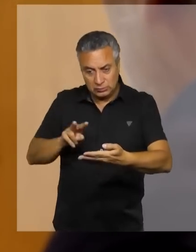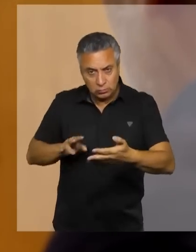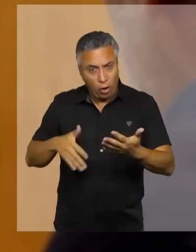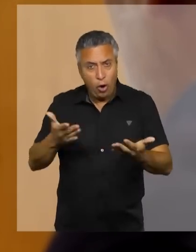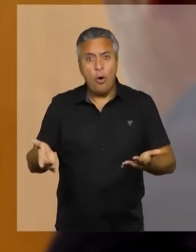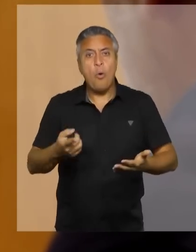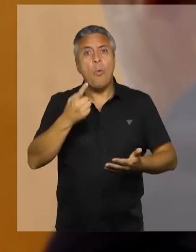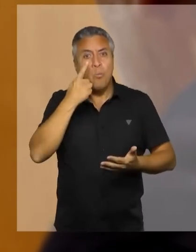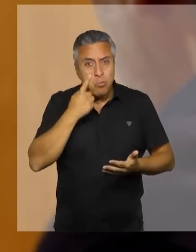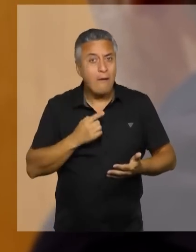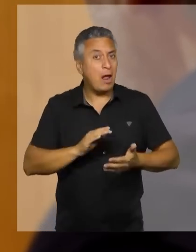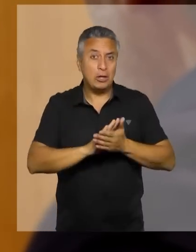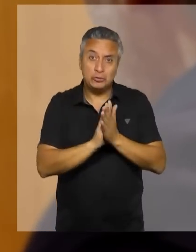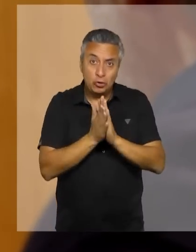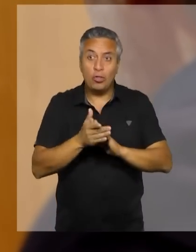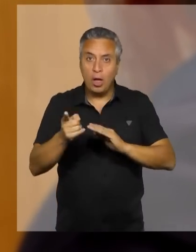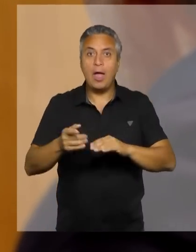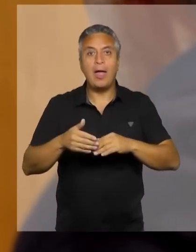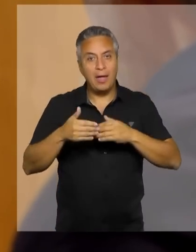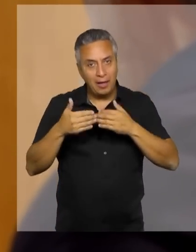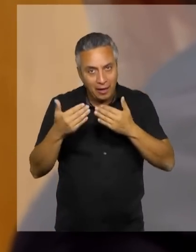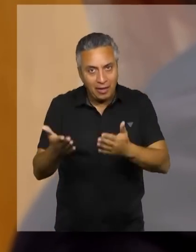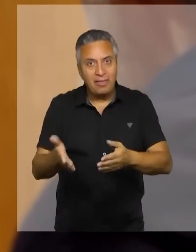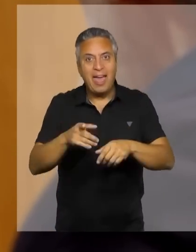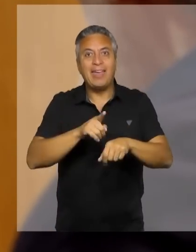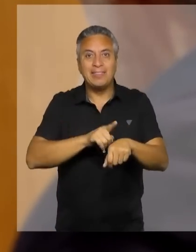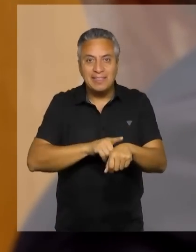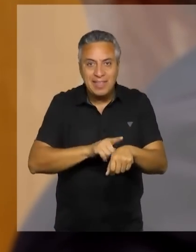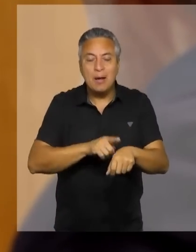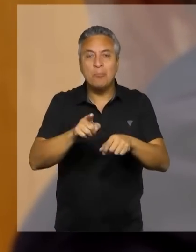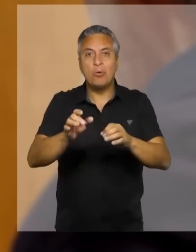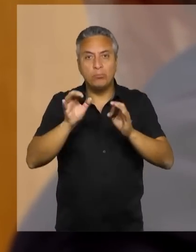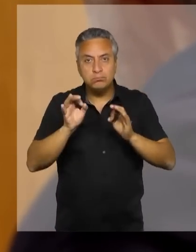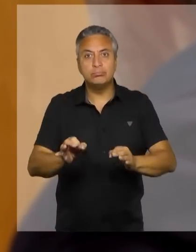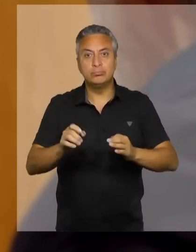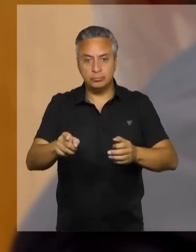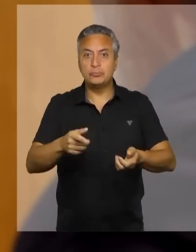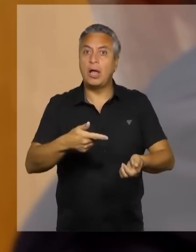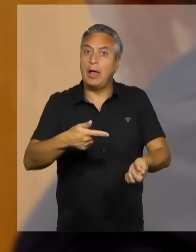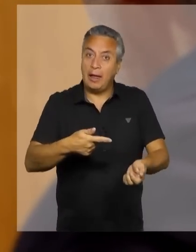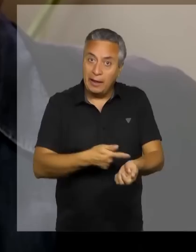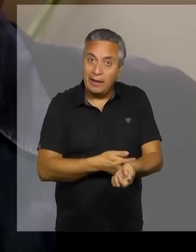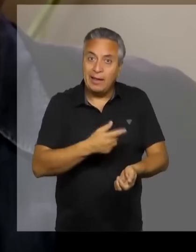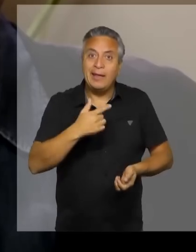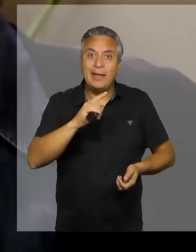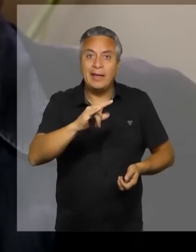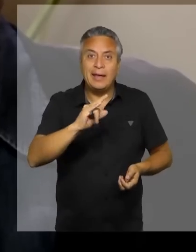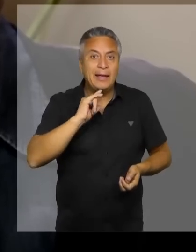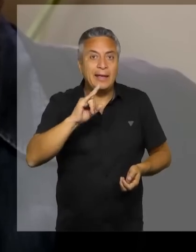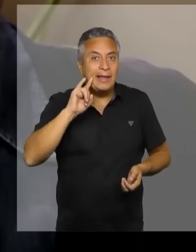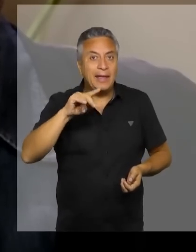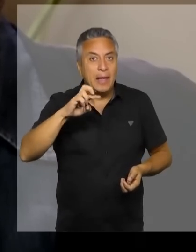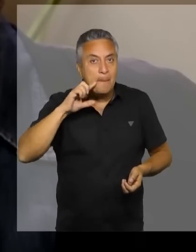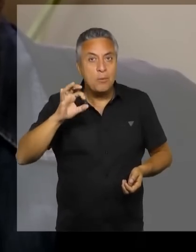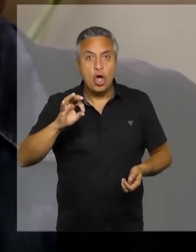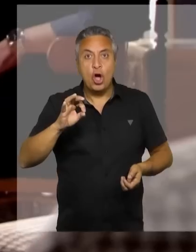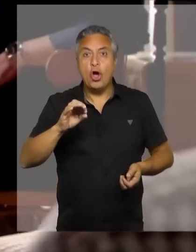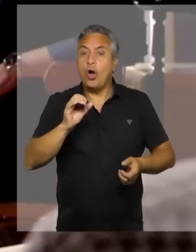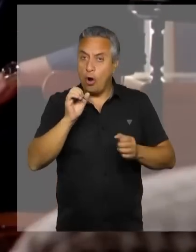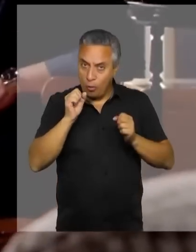todo. Así le da tiempo para que se convenza de que la quimio es una posibilidad. Yo voy a